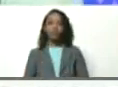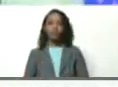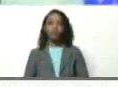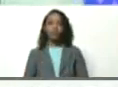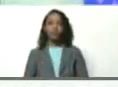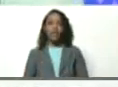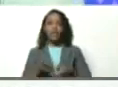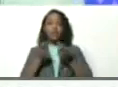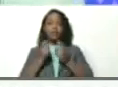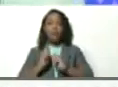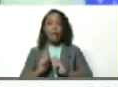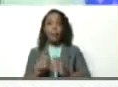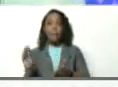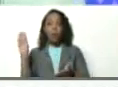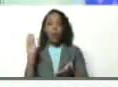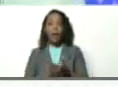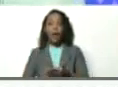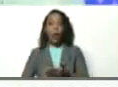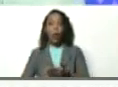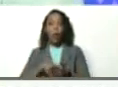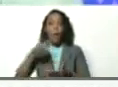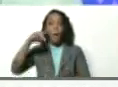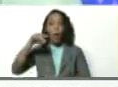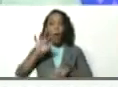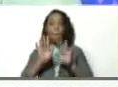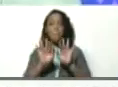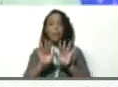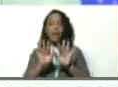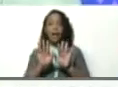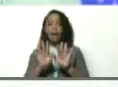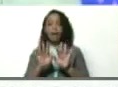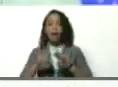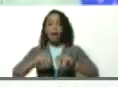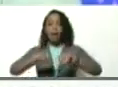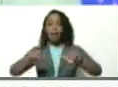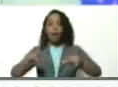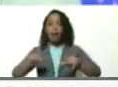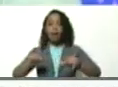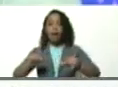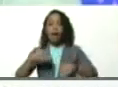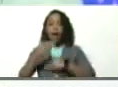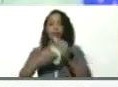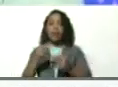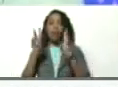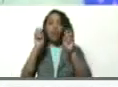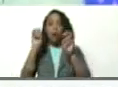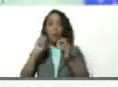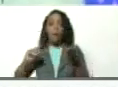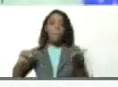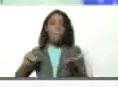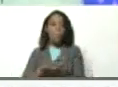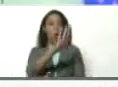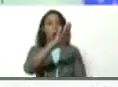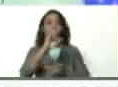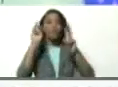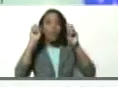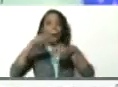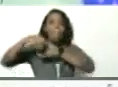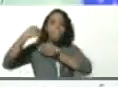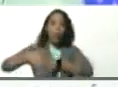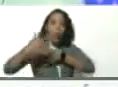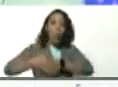se trata de poner los pies sobre la tierra y tomar nuevo impulso para la nueva marcha la marcha la